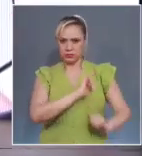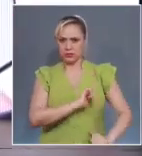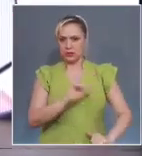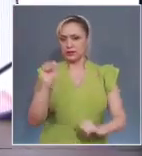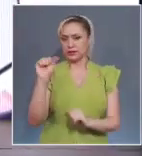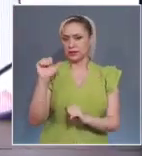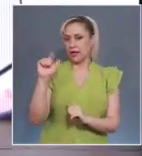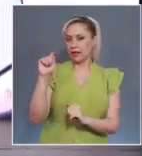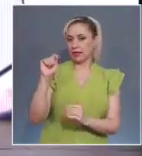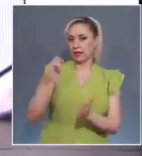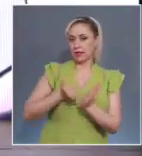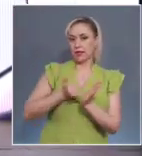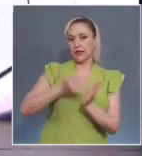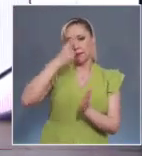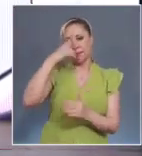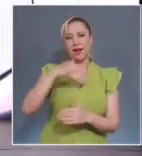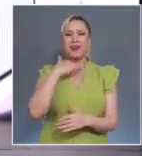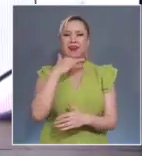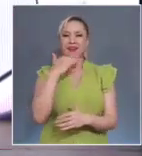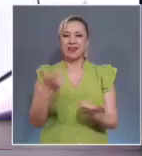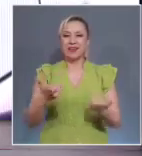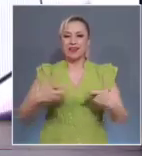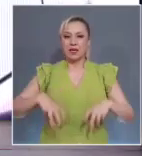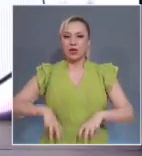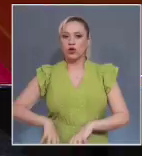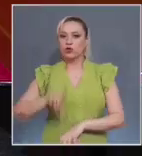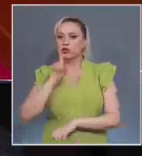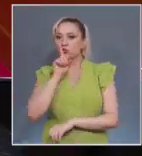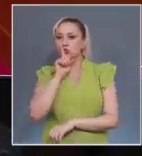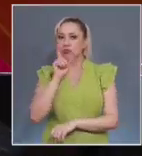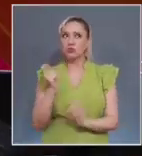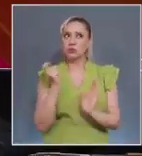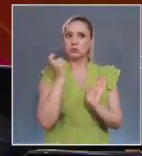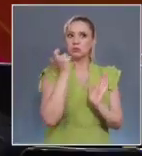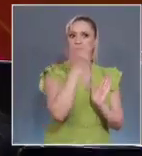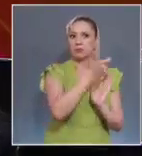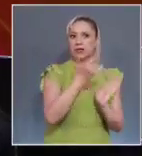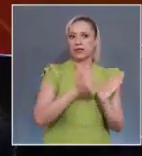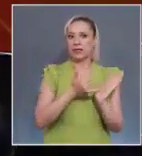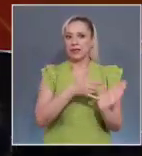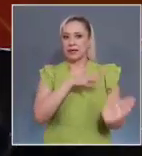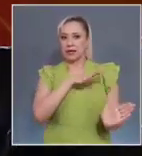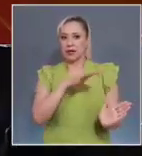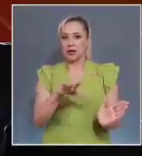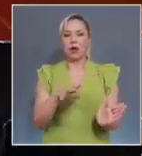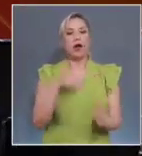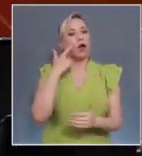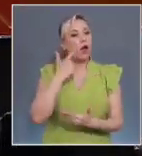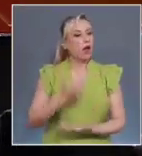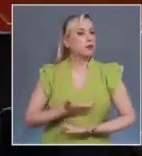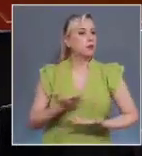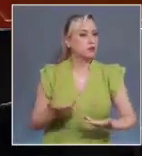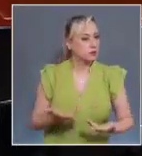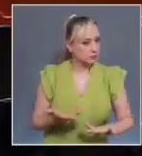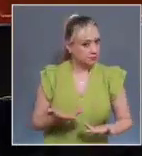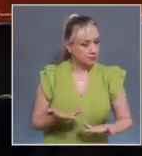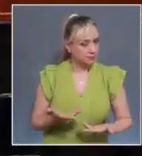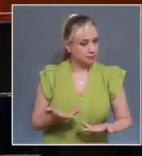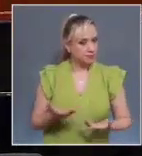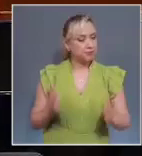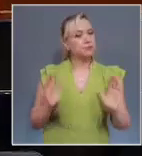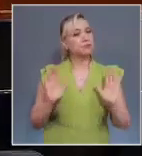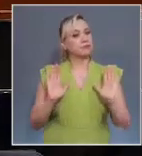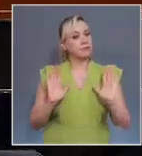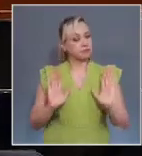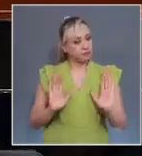de dinero y la evasión fiscal. La segunda sala de la Corte determinó que es válida la